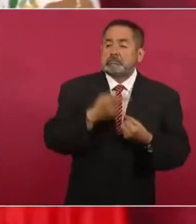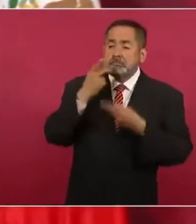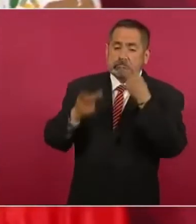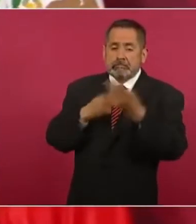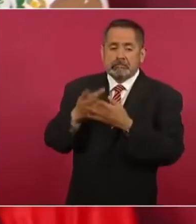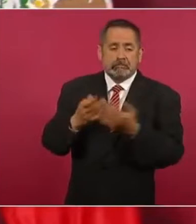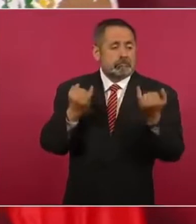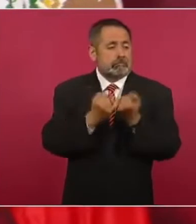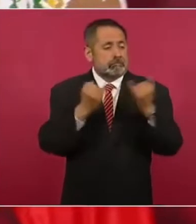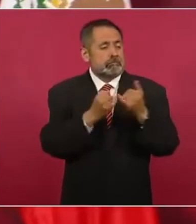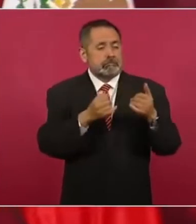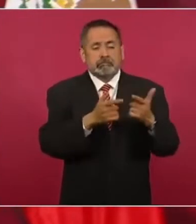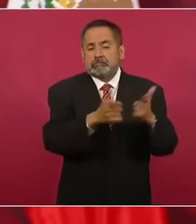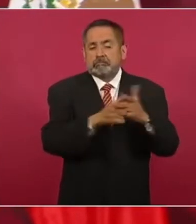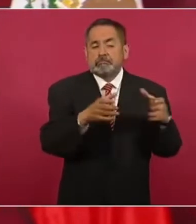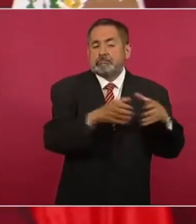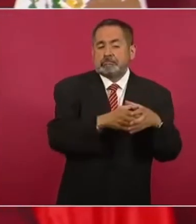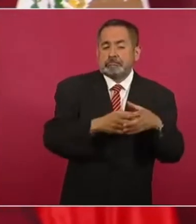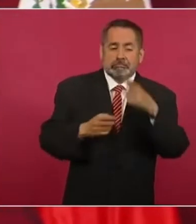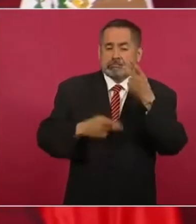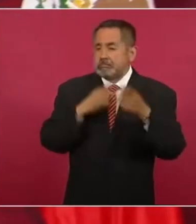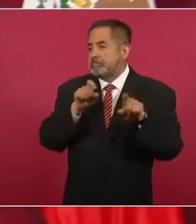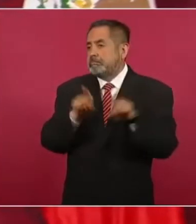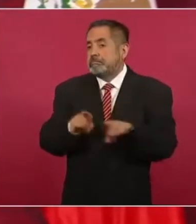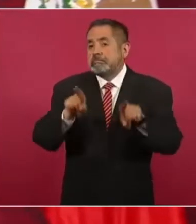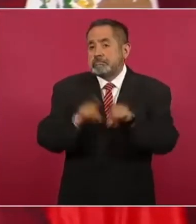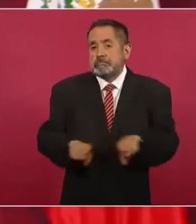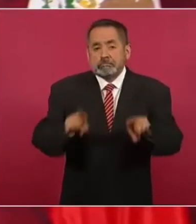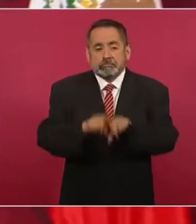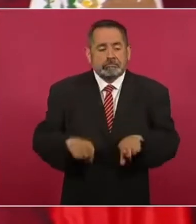como comparsa, con lo mismo.